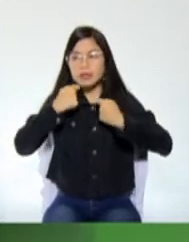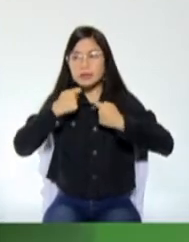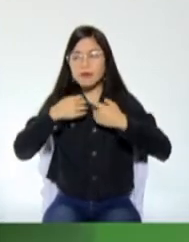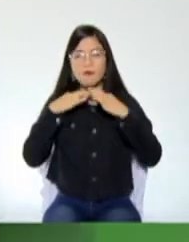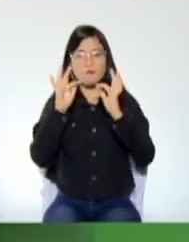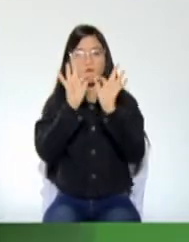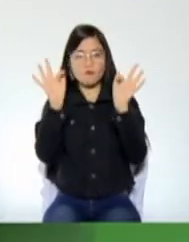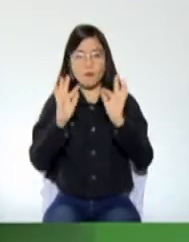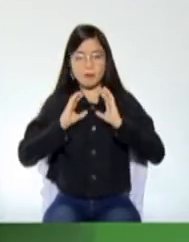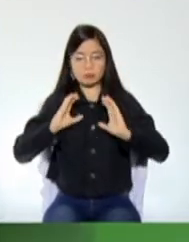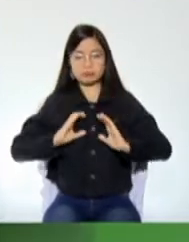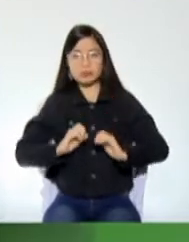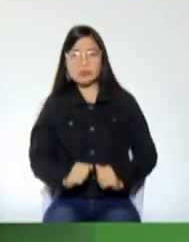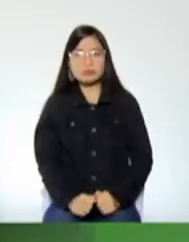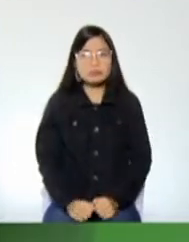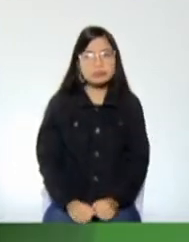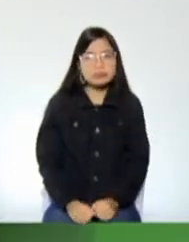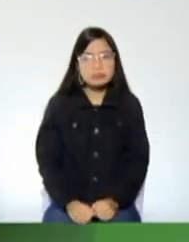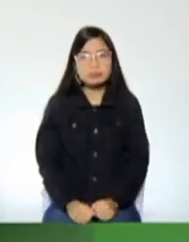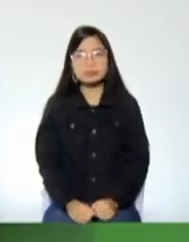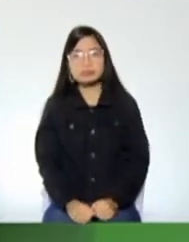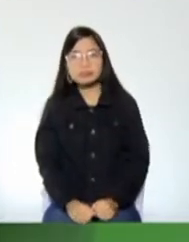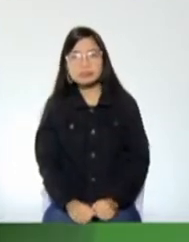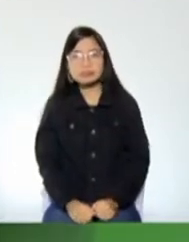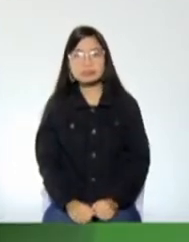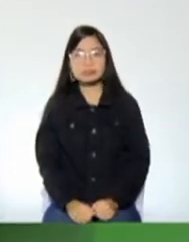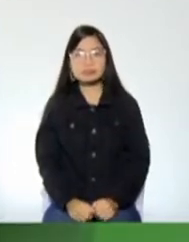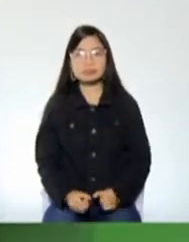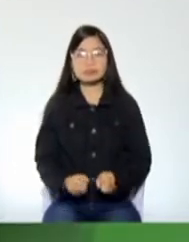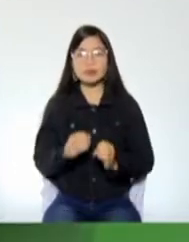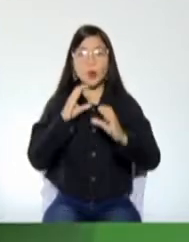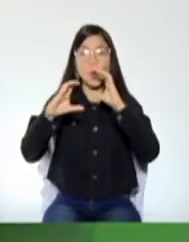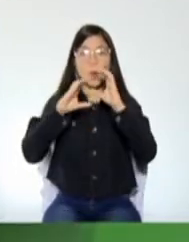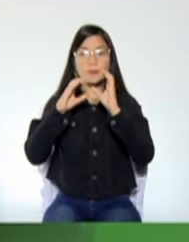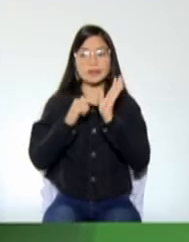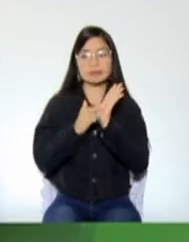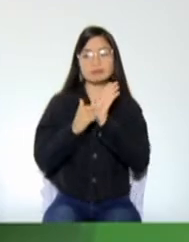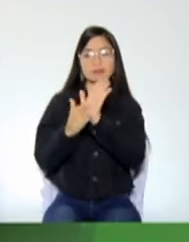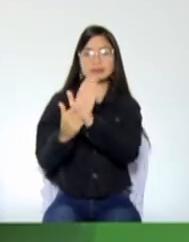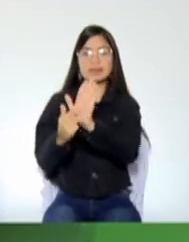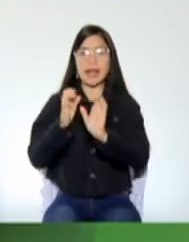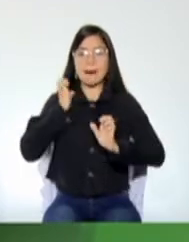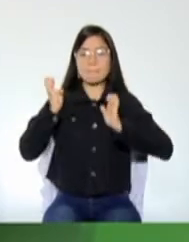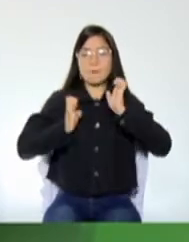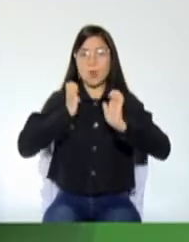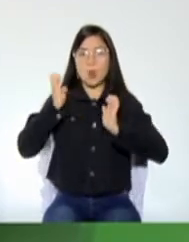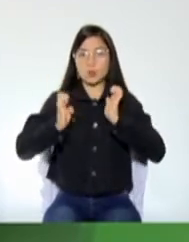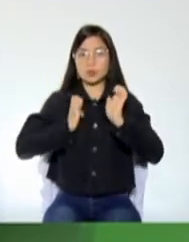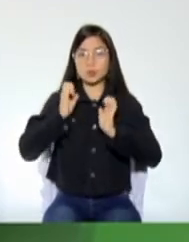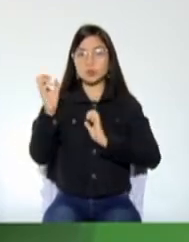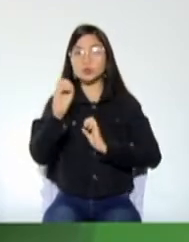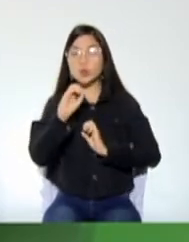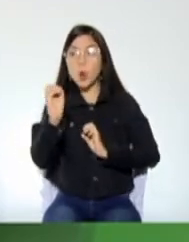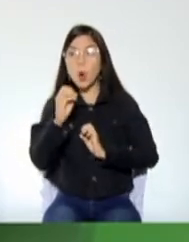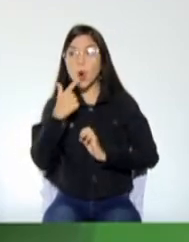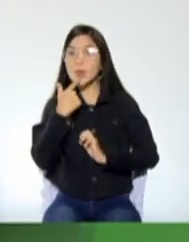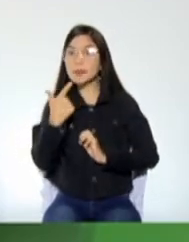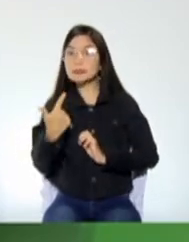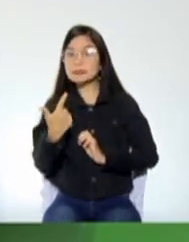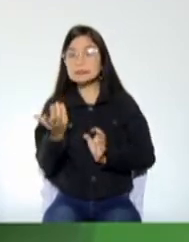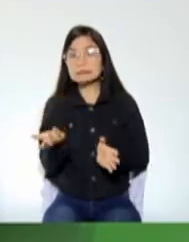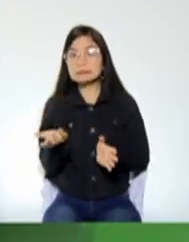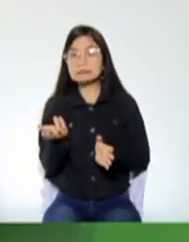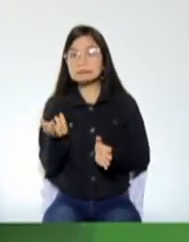posiciones expresan una emoción o comunican algo que nosotros queremos decir sin